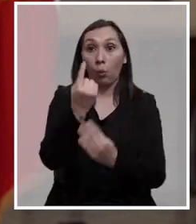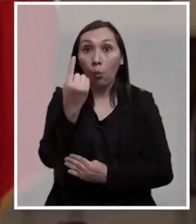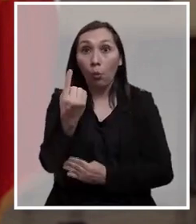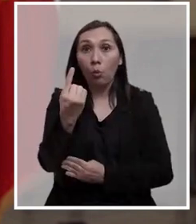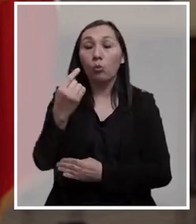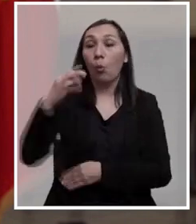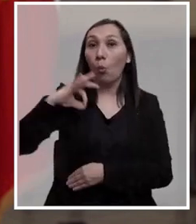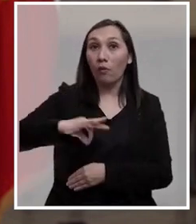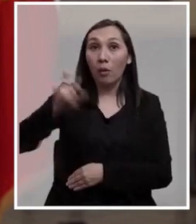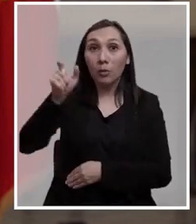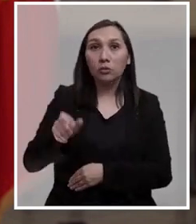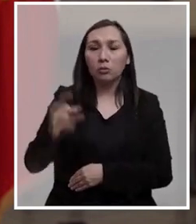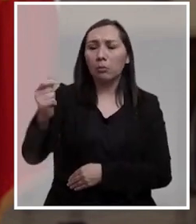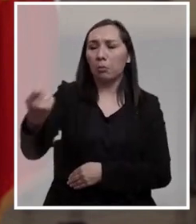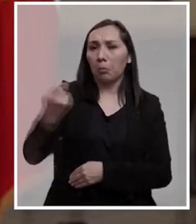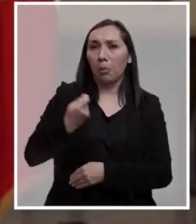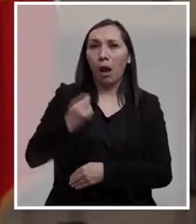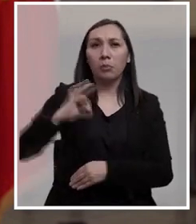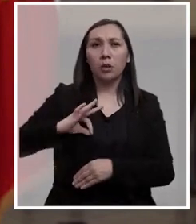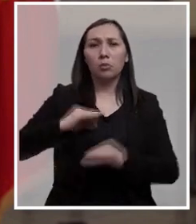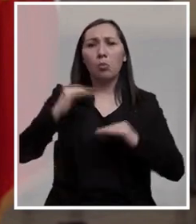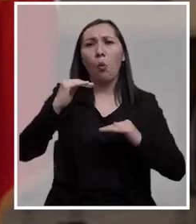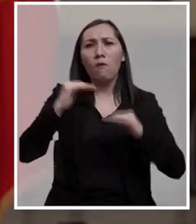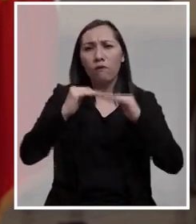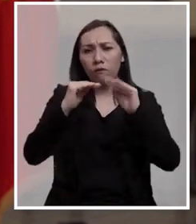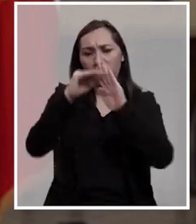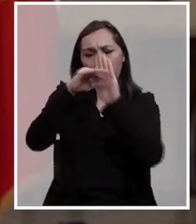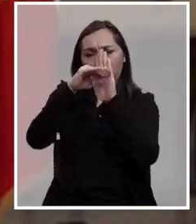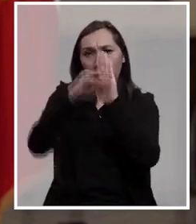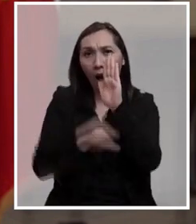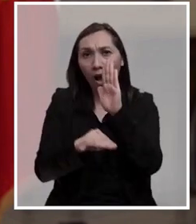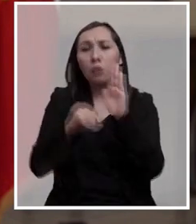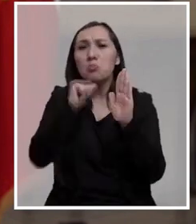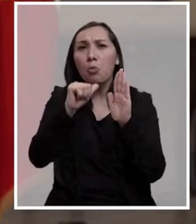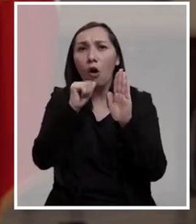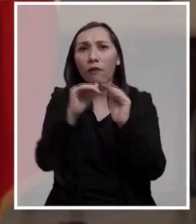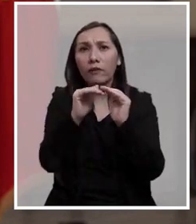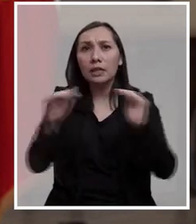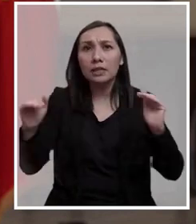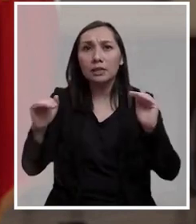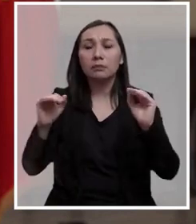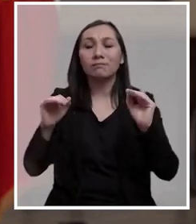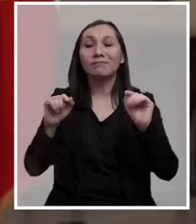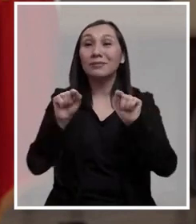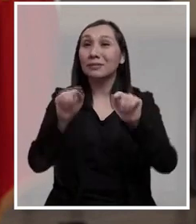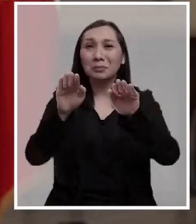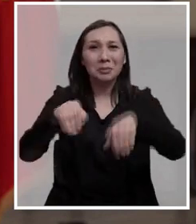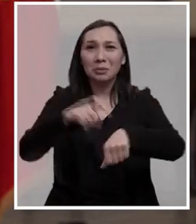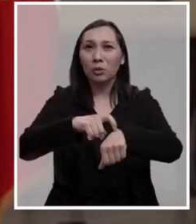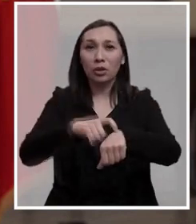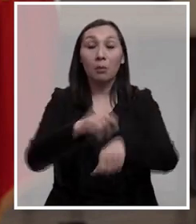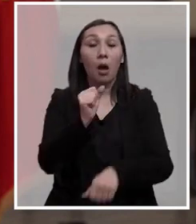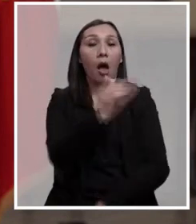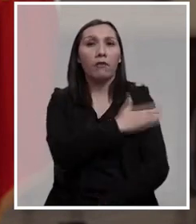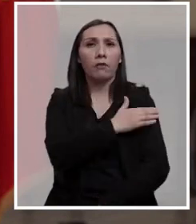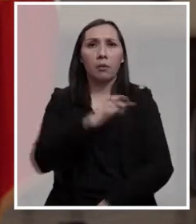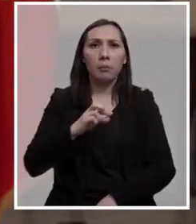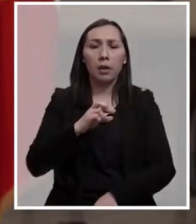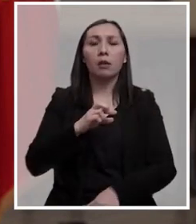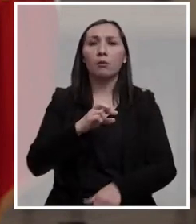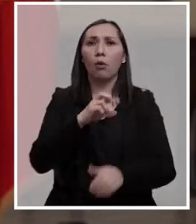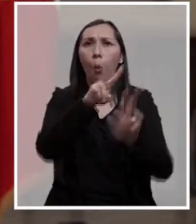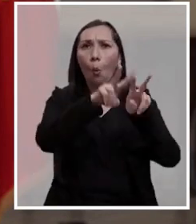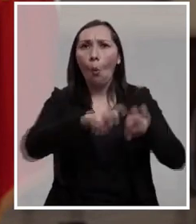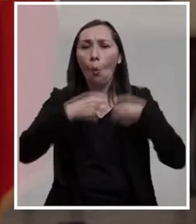recibe una pensión que está por debajo de la línea de la pobreza esto ocurre al mismo tiempo que las afp perciben